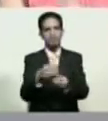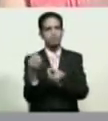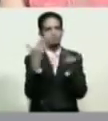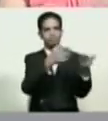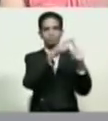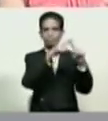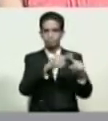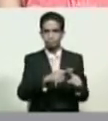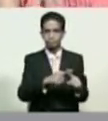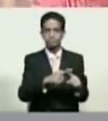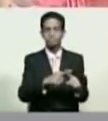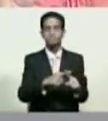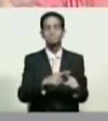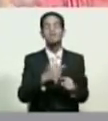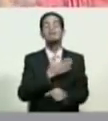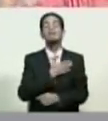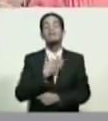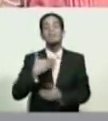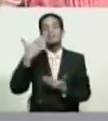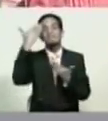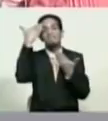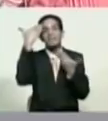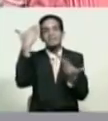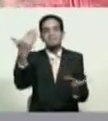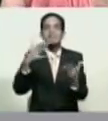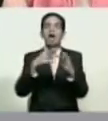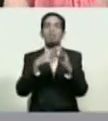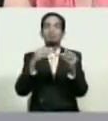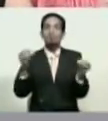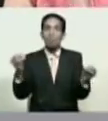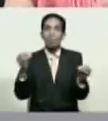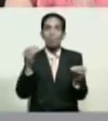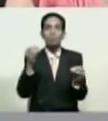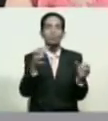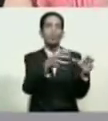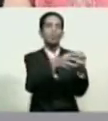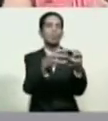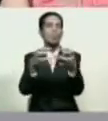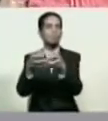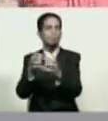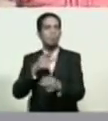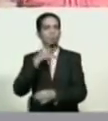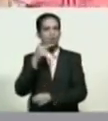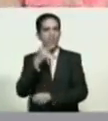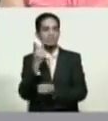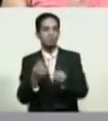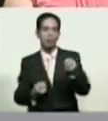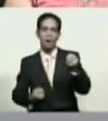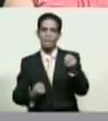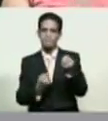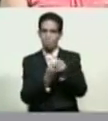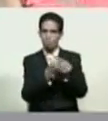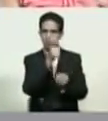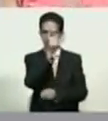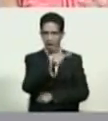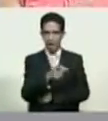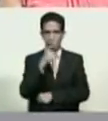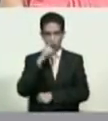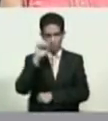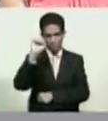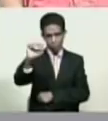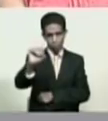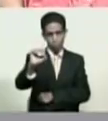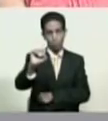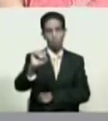Maduro. Quiero felicitar a todos los partidos políticos que apoyaron la candidatura del candidato de